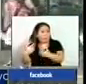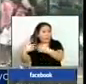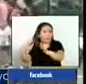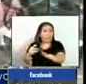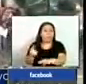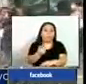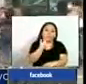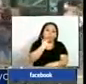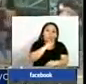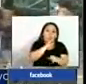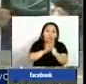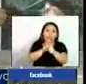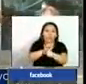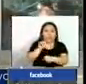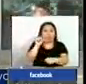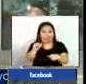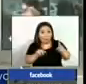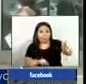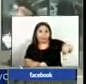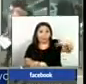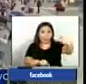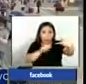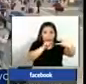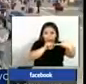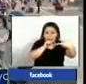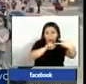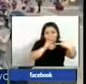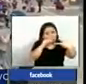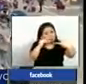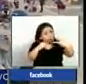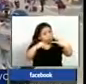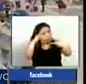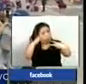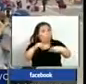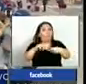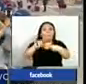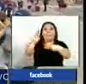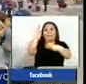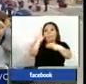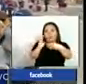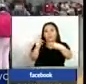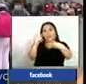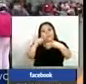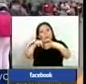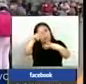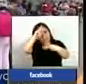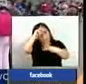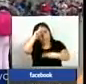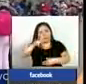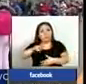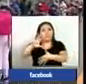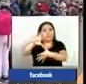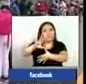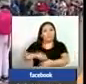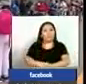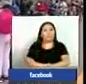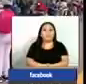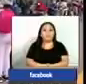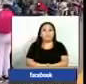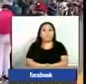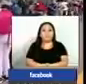el país andino es el segundo con más infectados en América Latina luego de Brasil Rosalba Ruiz Associated Press